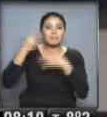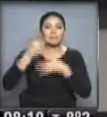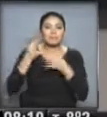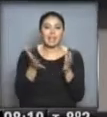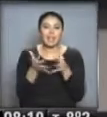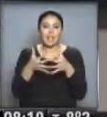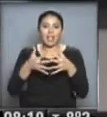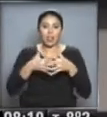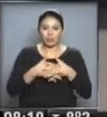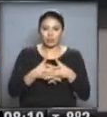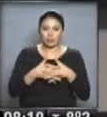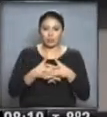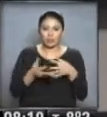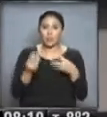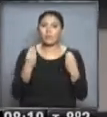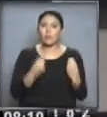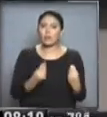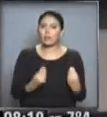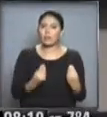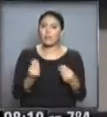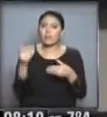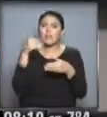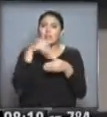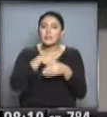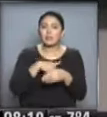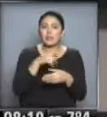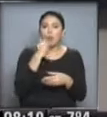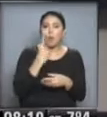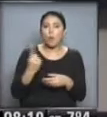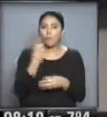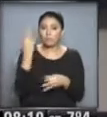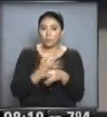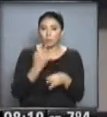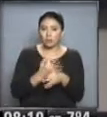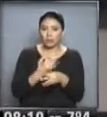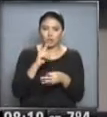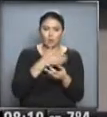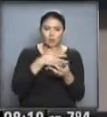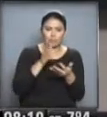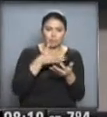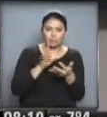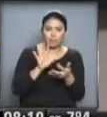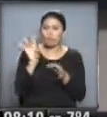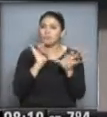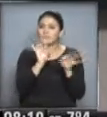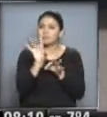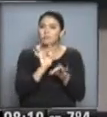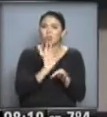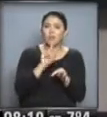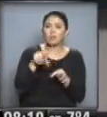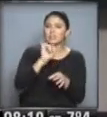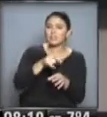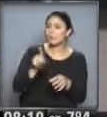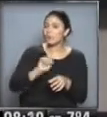inclusiva porque lo digo porque es la única escuela que no filtra que no selecciona que no se reserva